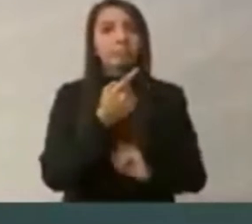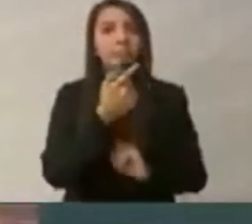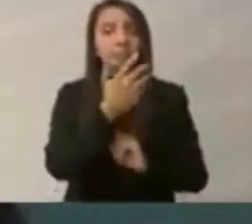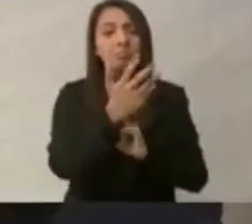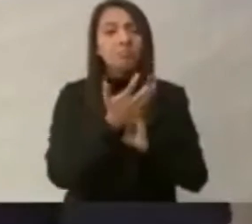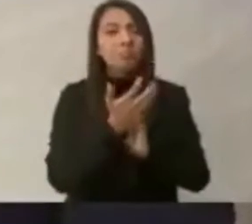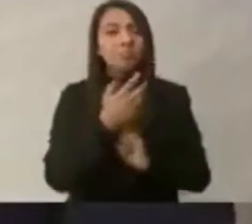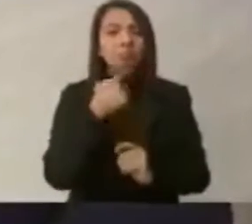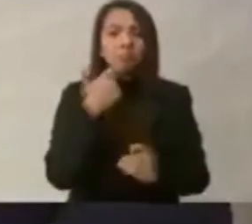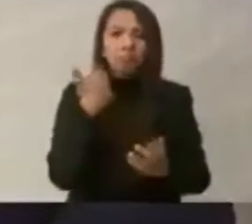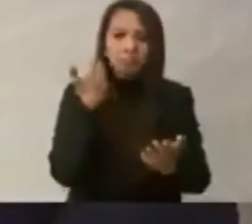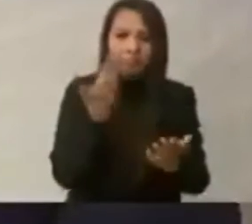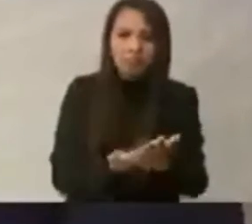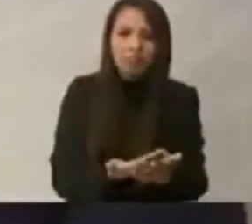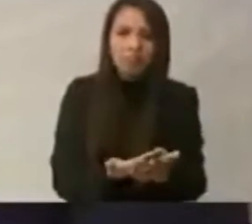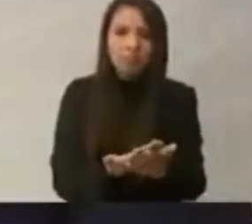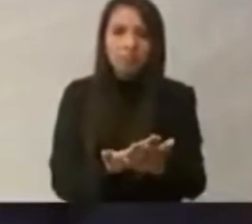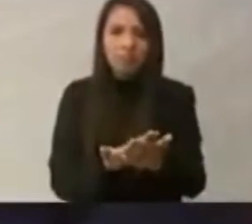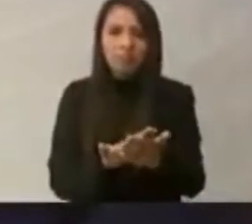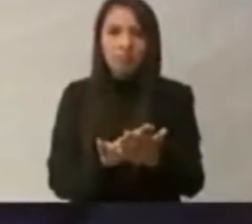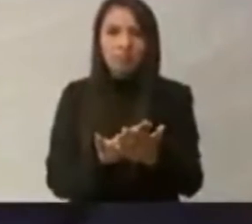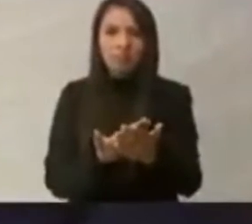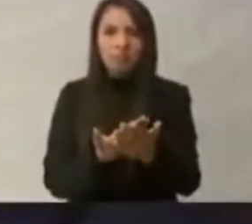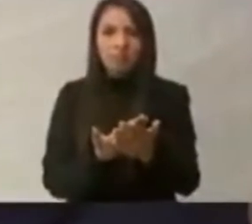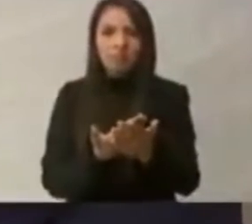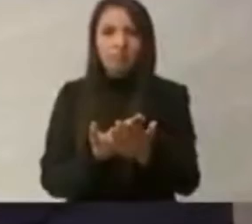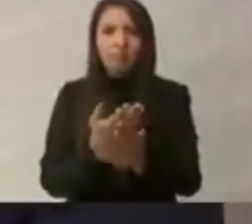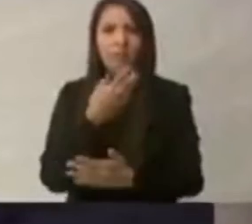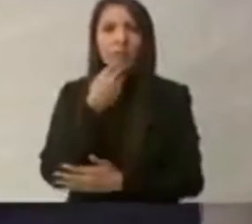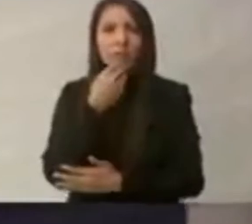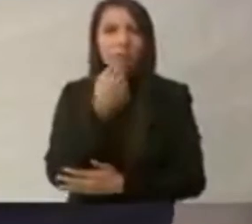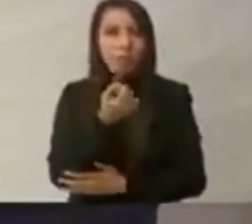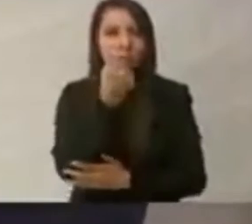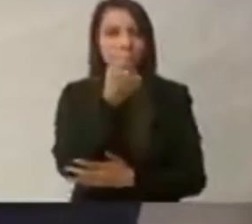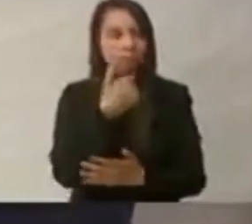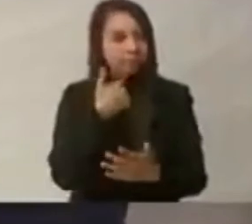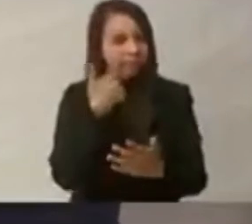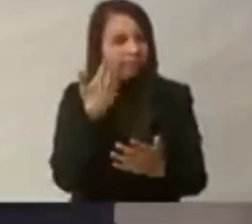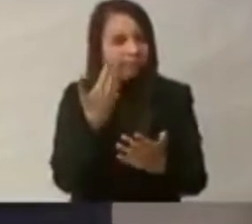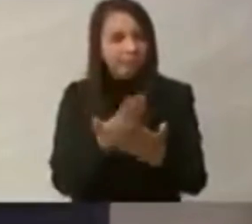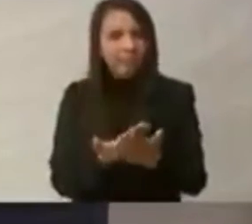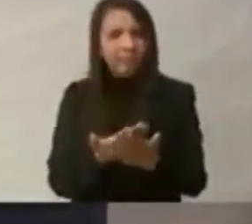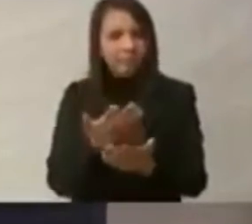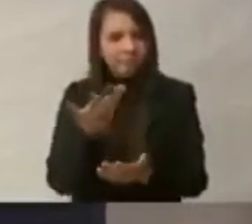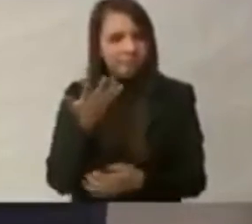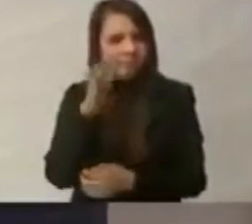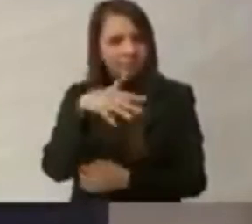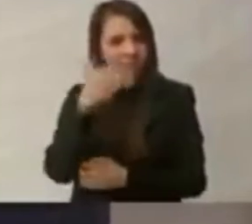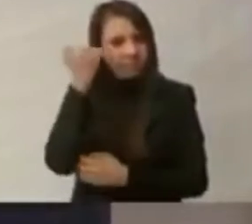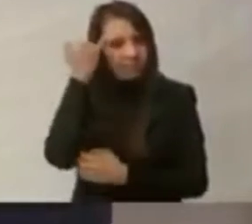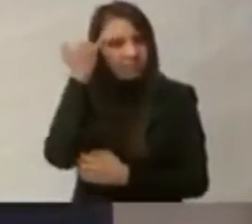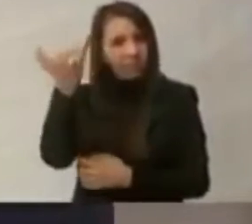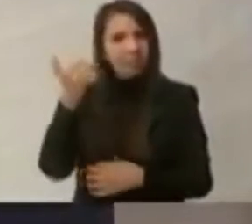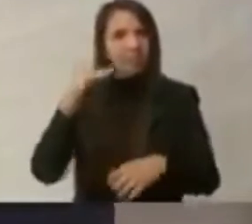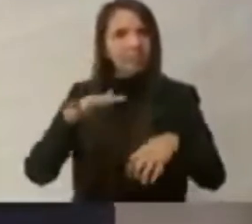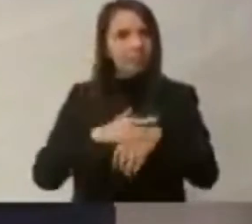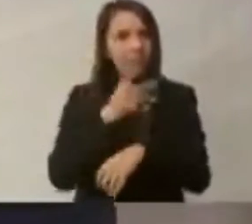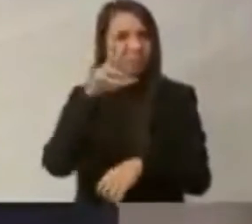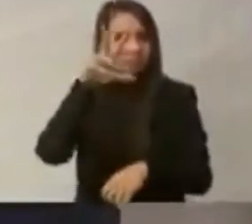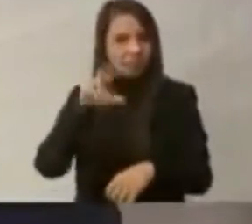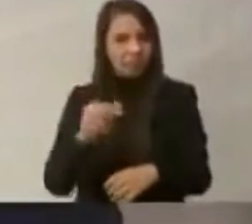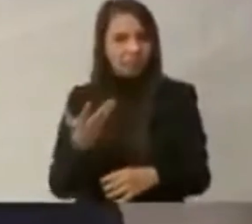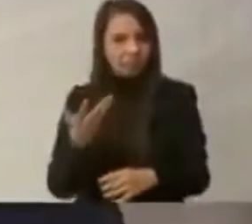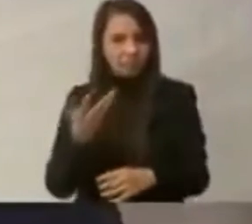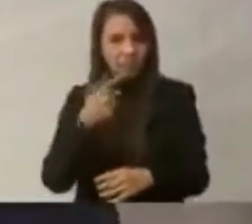aquí está Pedro, que fue uno de ellos, que por qué no se implementara un